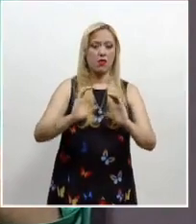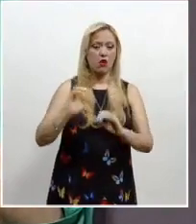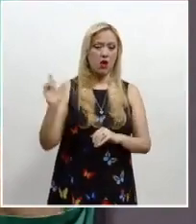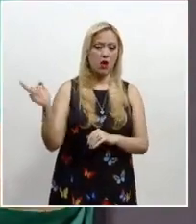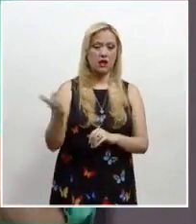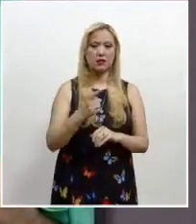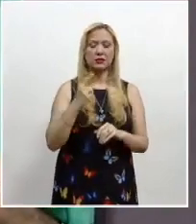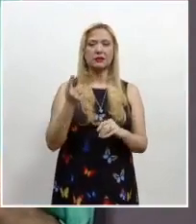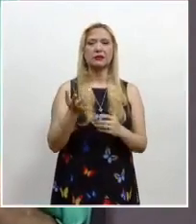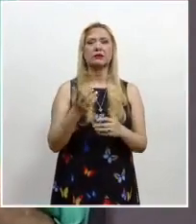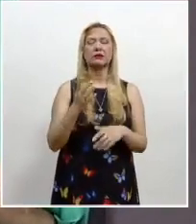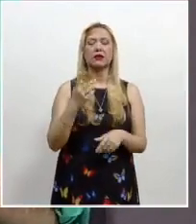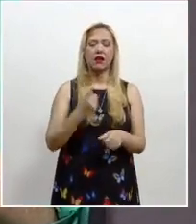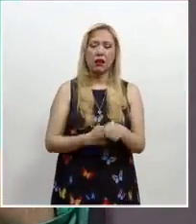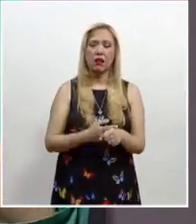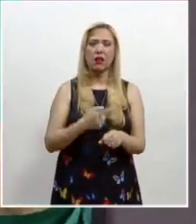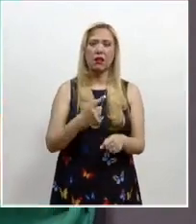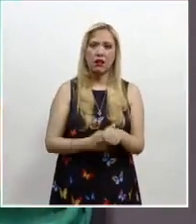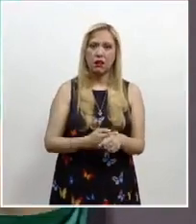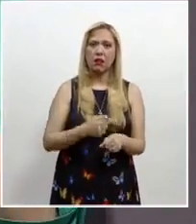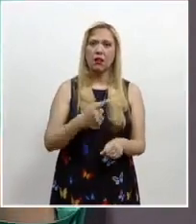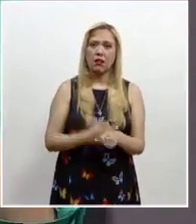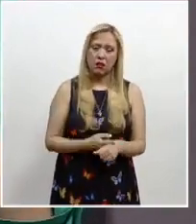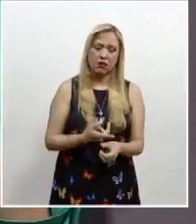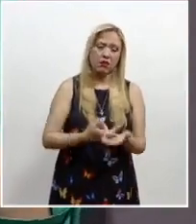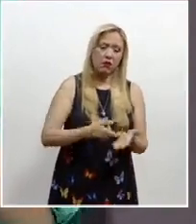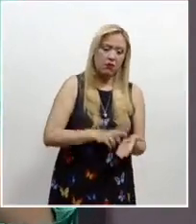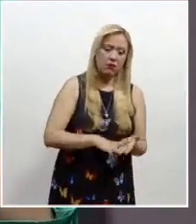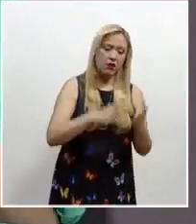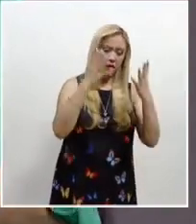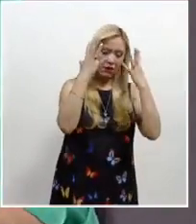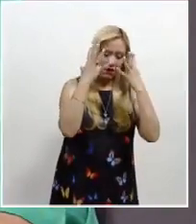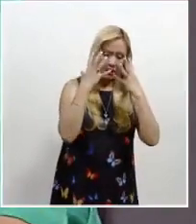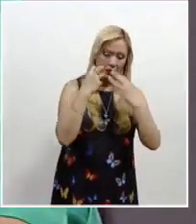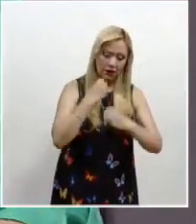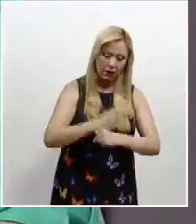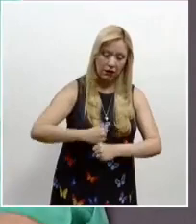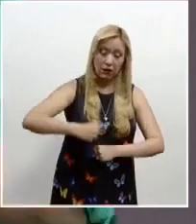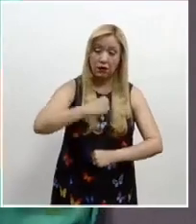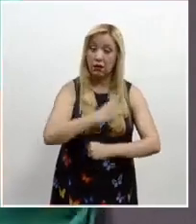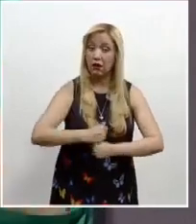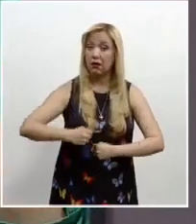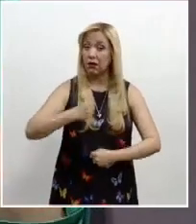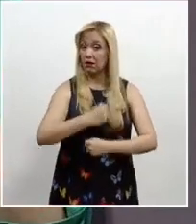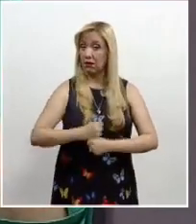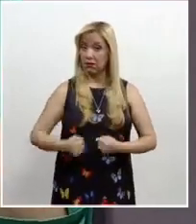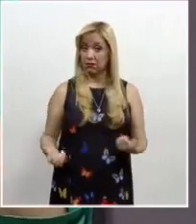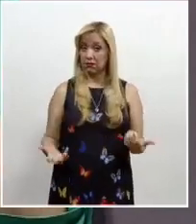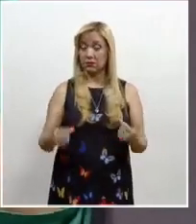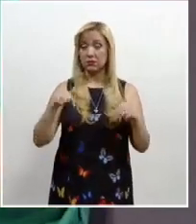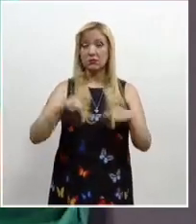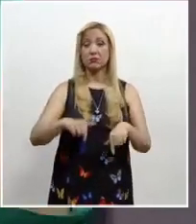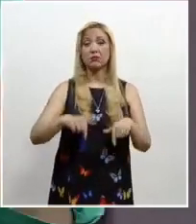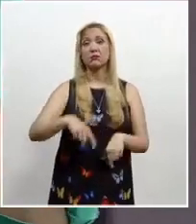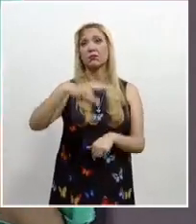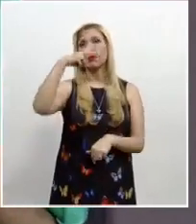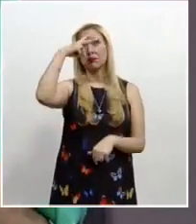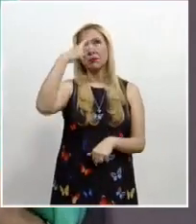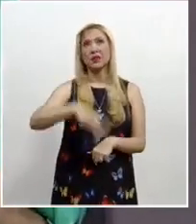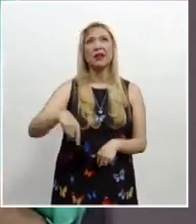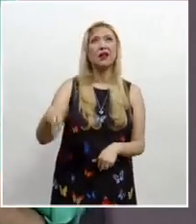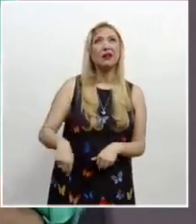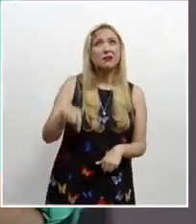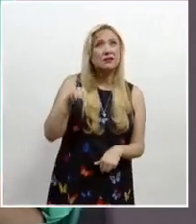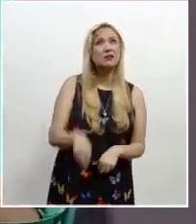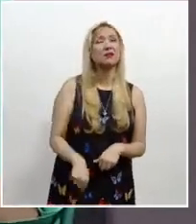importante, se ve muy afectada. Y además hay que decir algo que es muy importante. Este país, y es una frase que